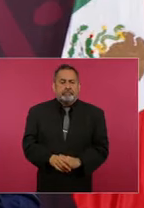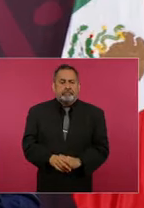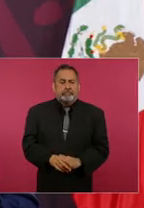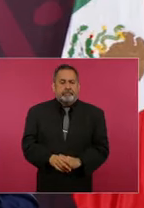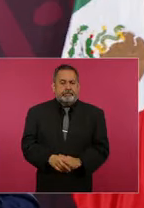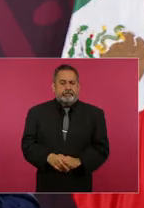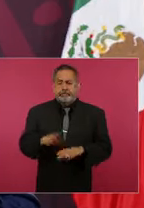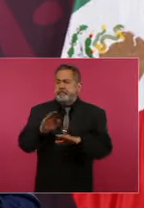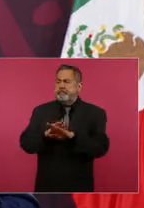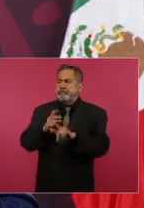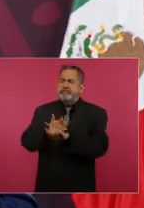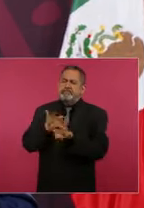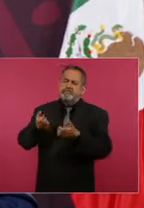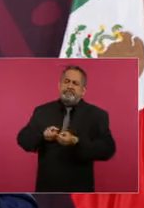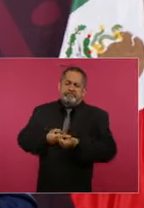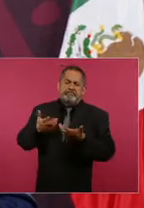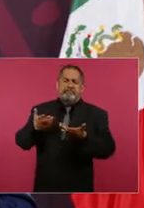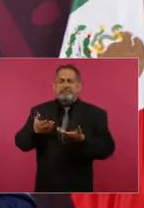Hay más libertad.